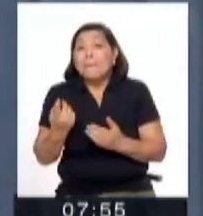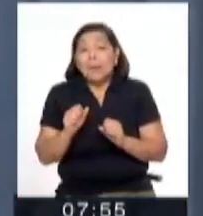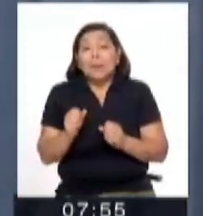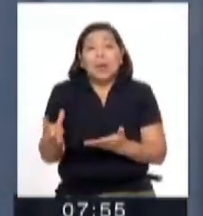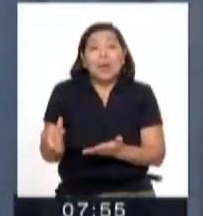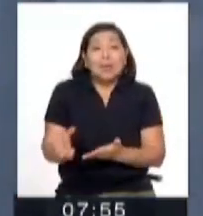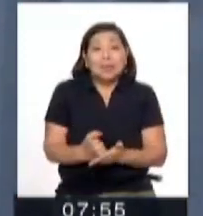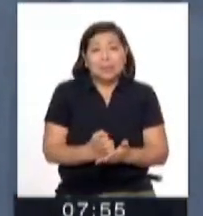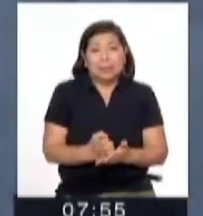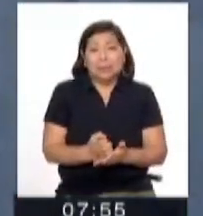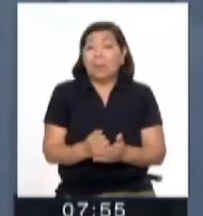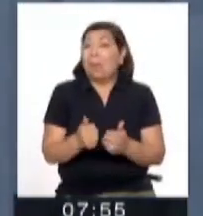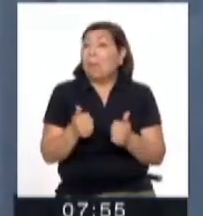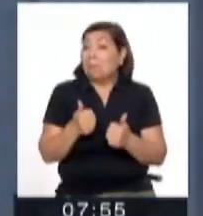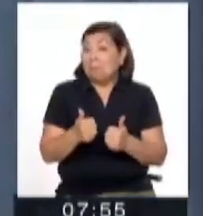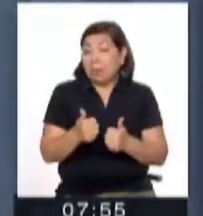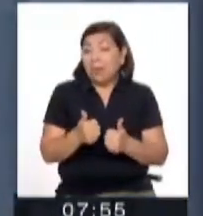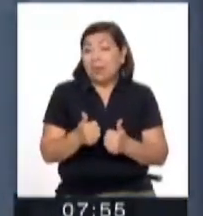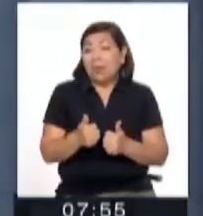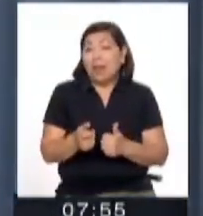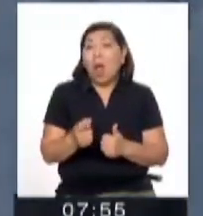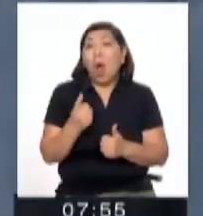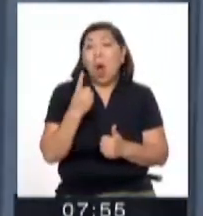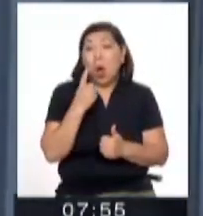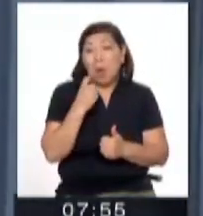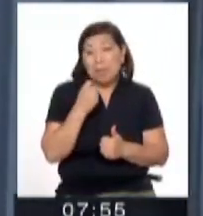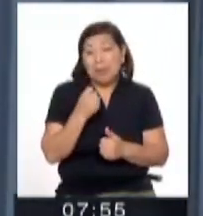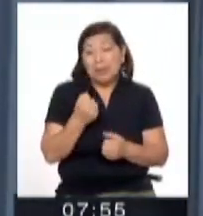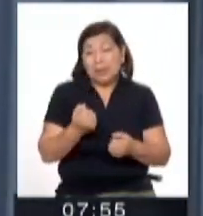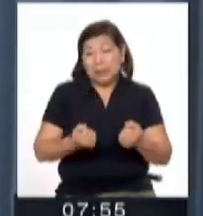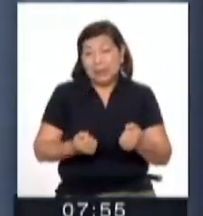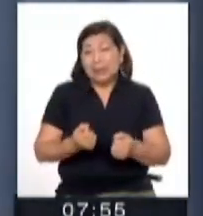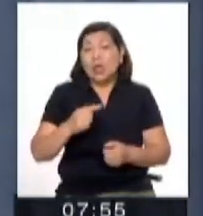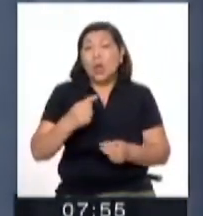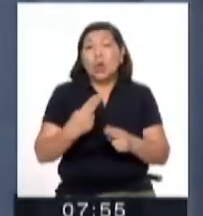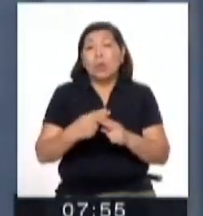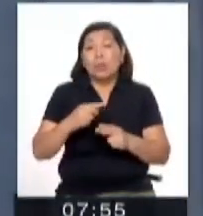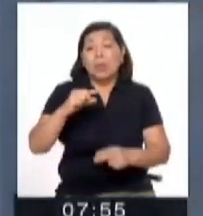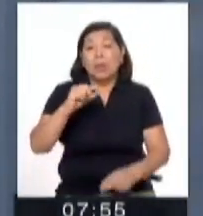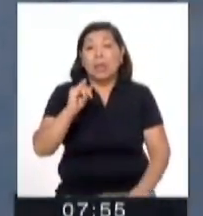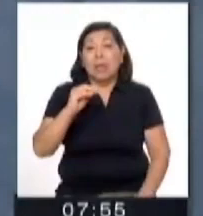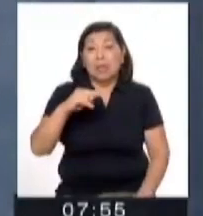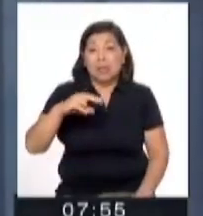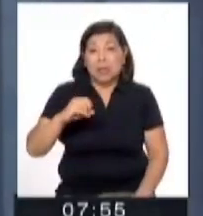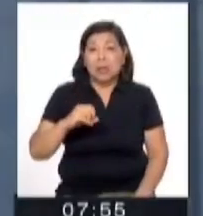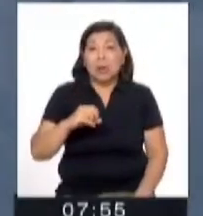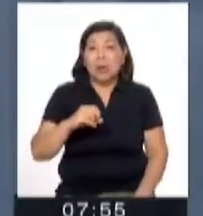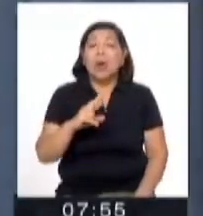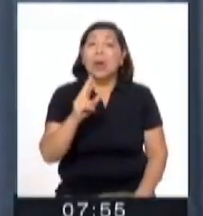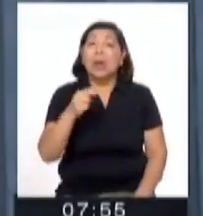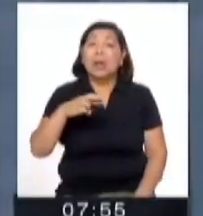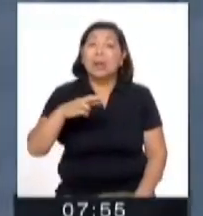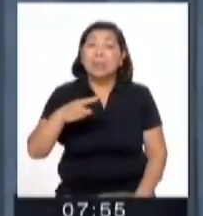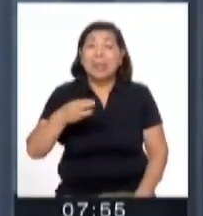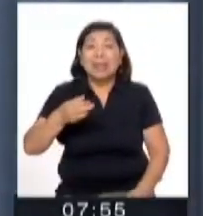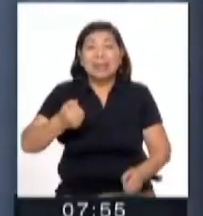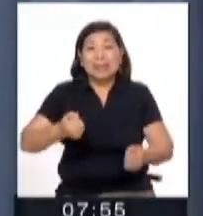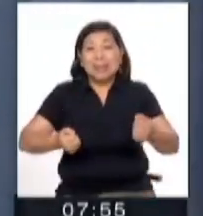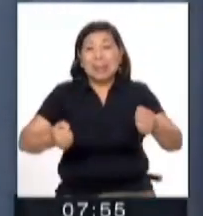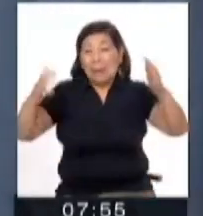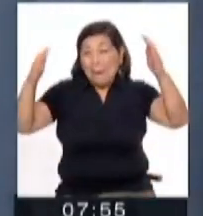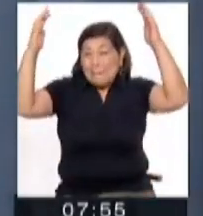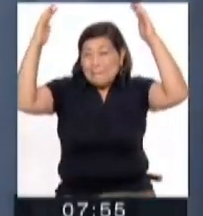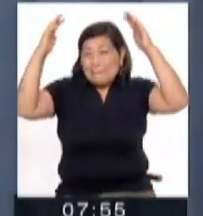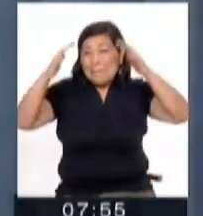poder rescatar de manera exitosa al operario Gino Ramírez Bravo, quien se encontraba atrapado luego de que